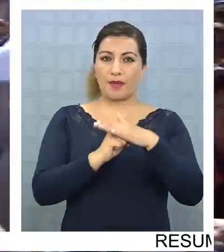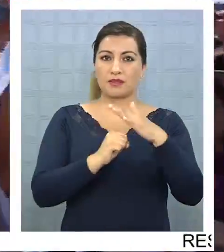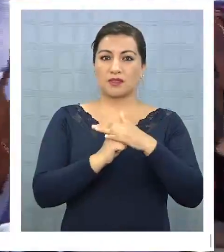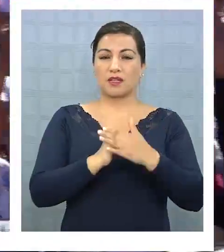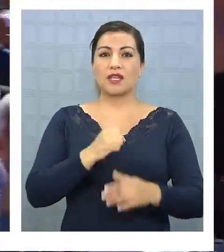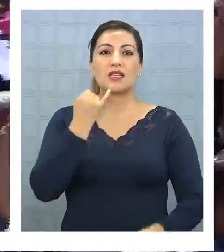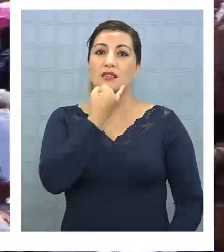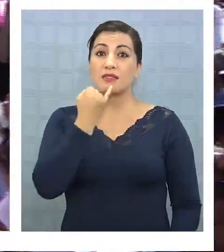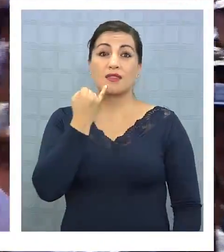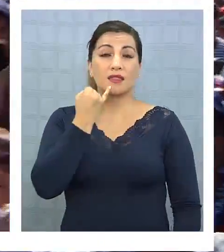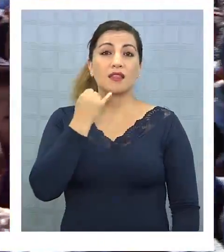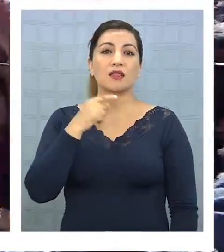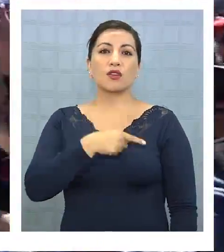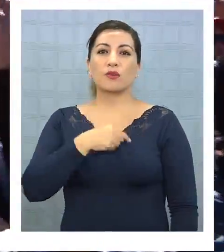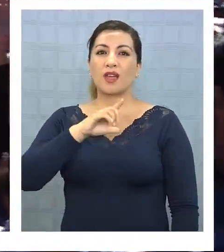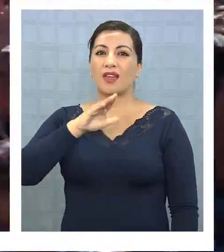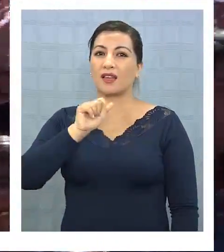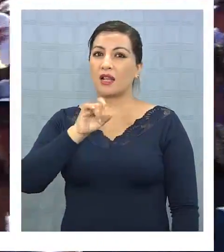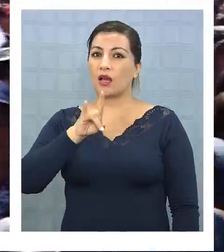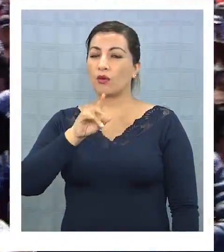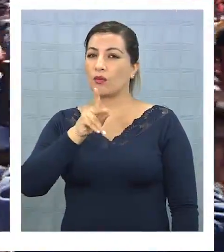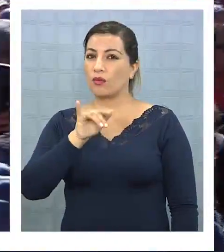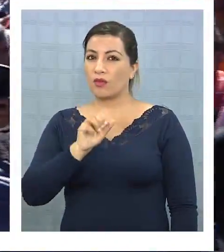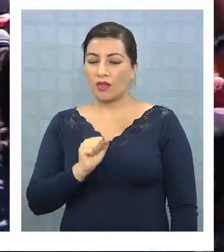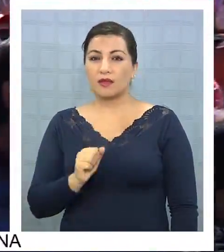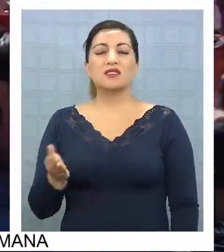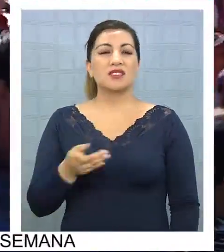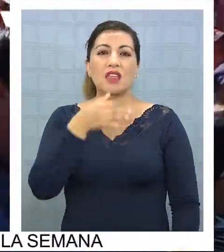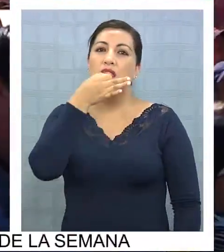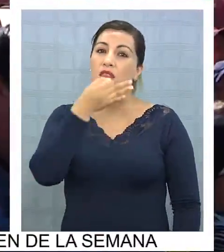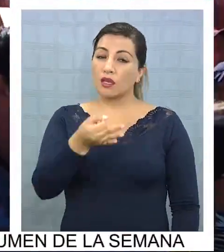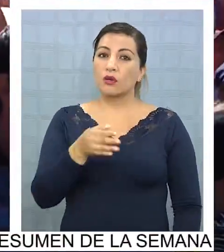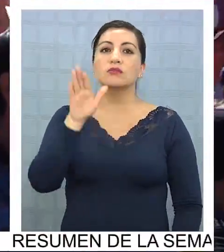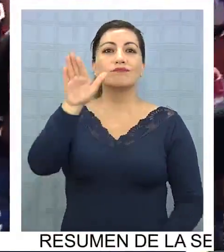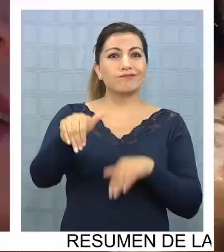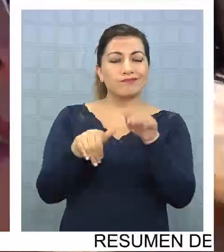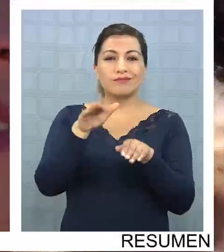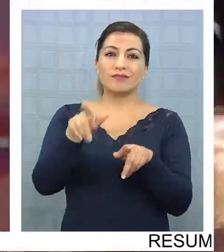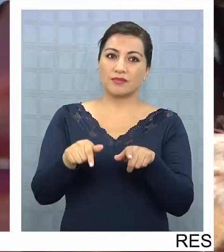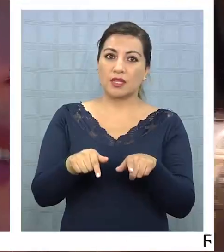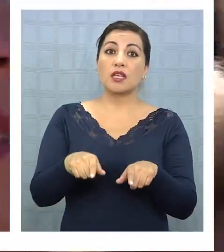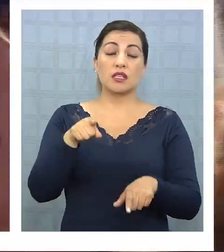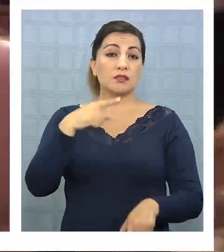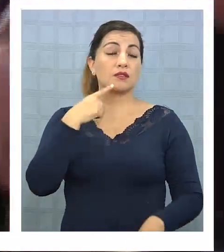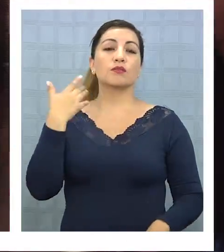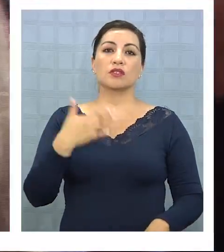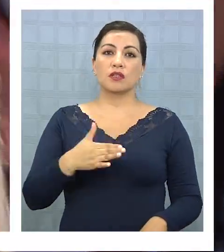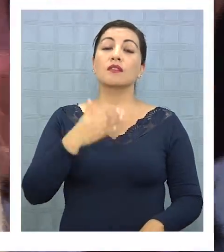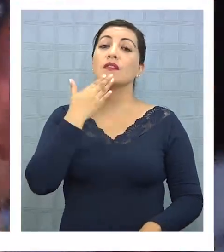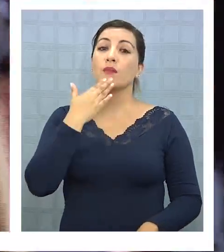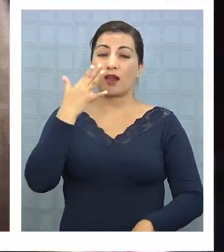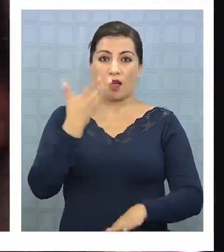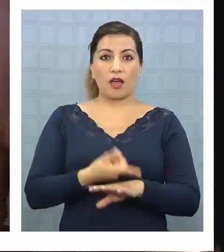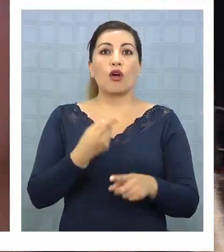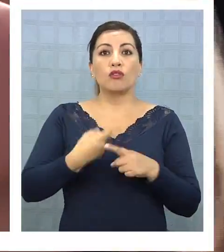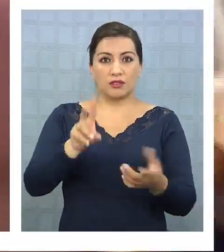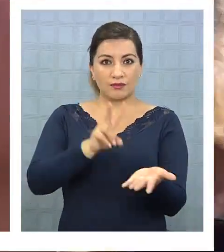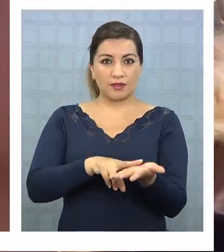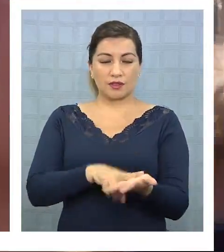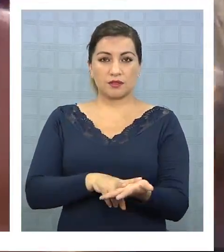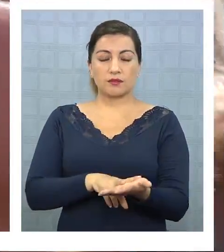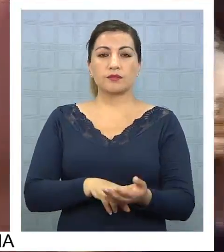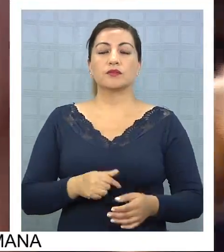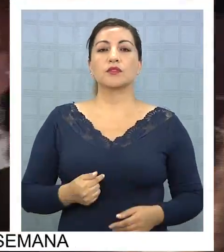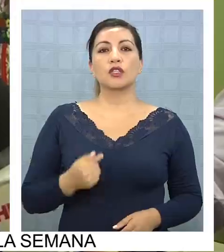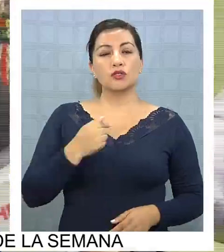Rojas, se refirió al tema como complejo y un llamado válido, pero que también existen otras realidades. Yo